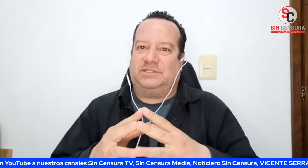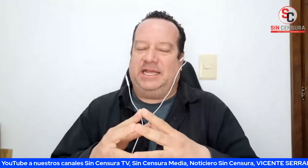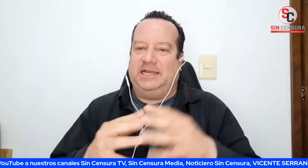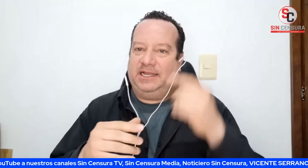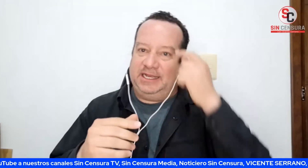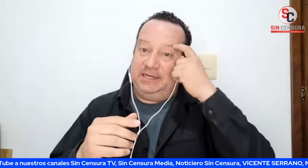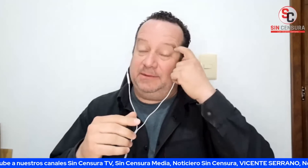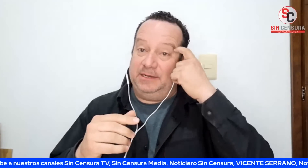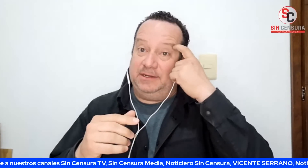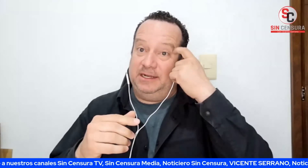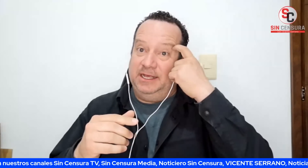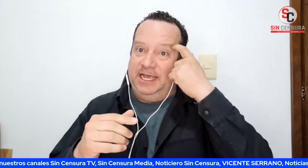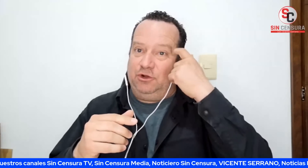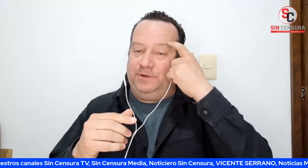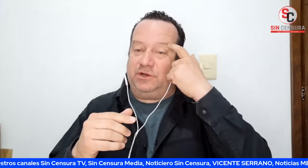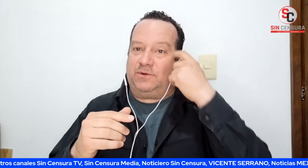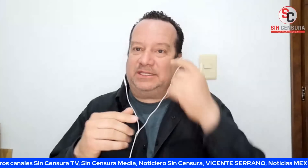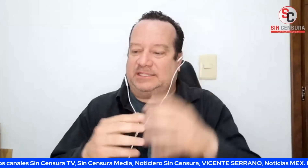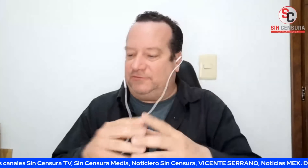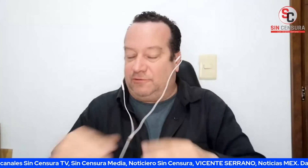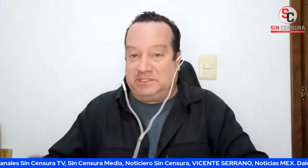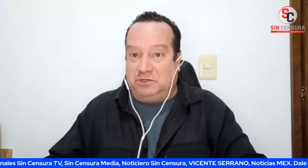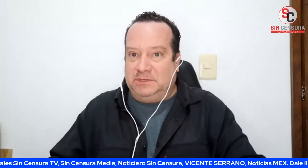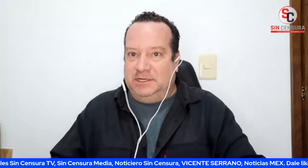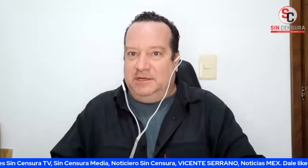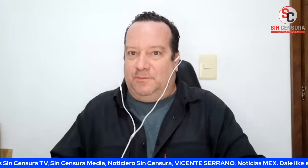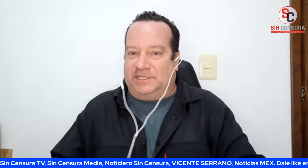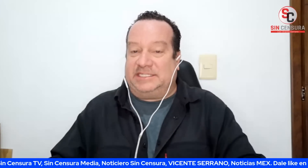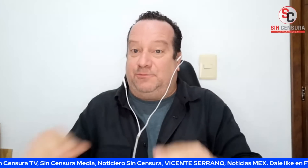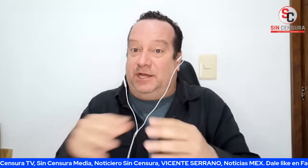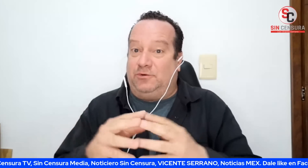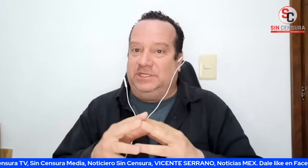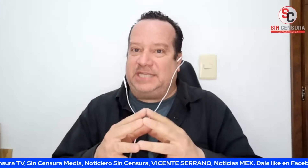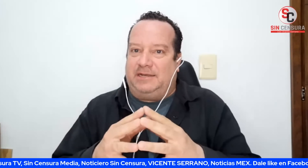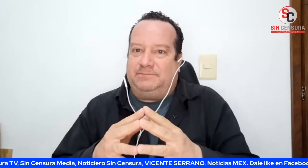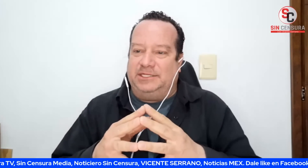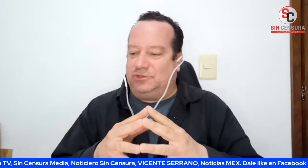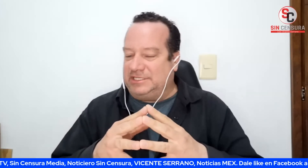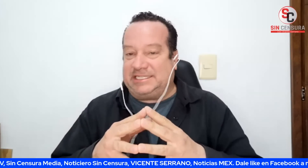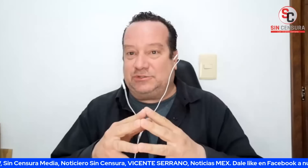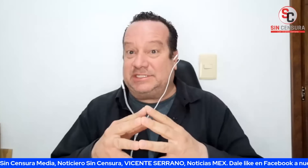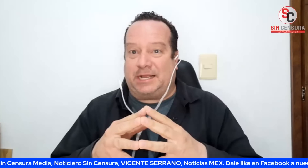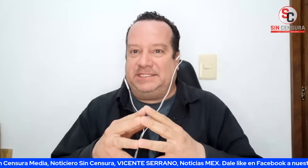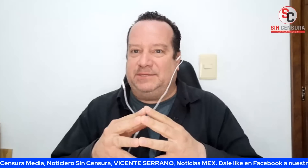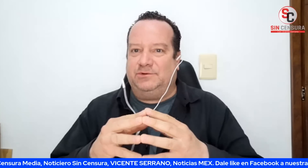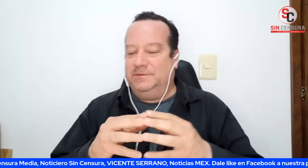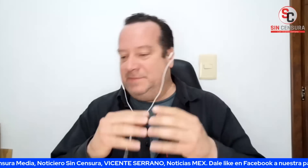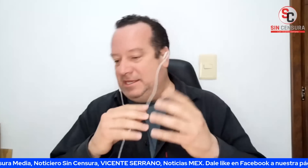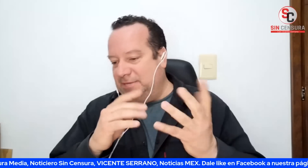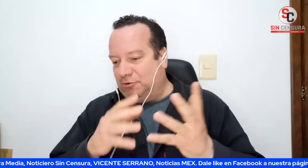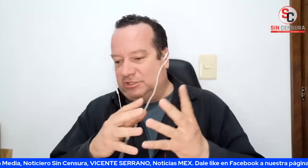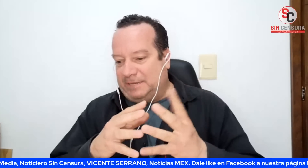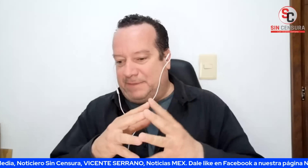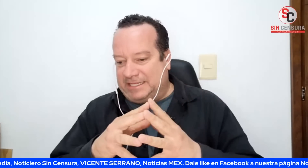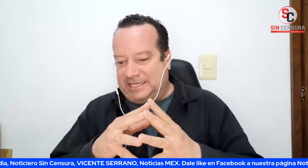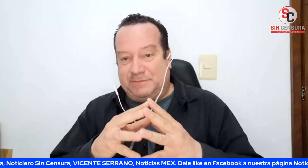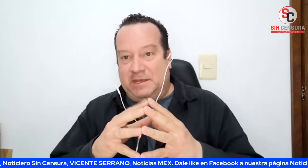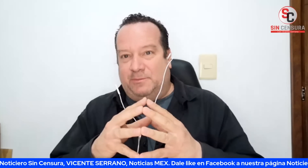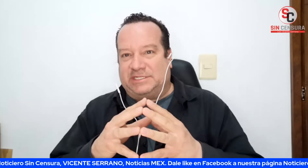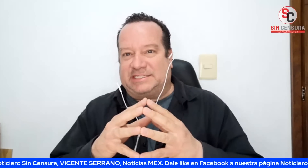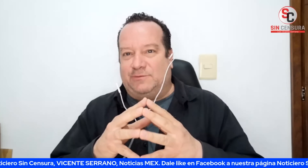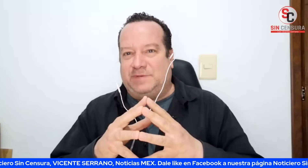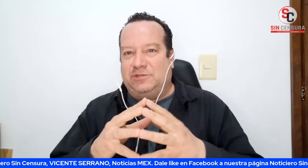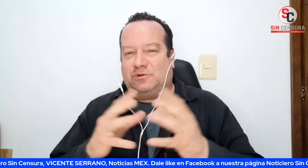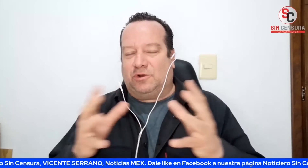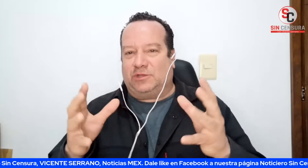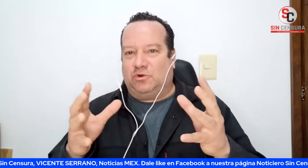contra el gobierno de la Cuarta Transformación, pues es el Poder Judicial. Entonces eso es gravísimo. Y por otra parte,